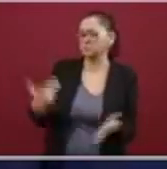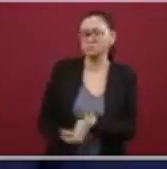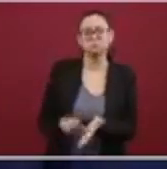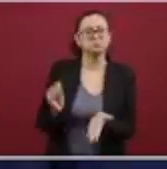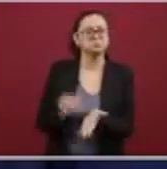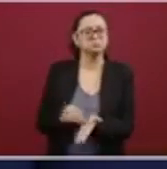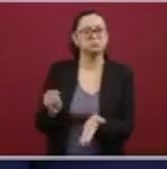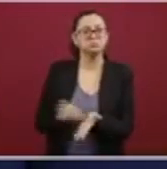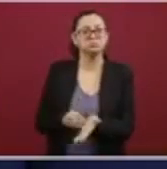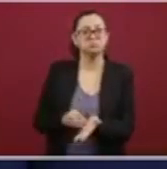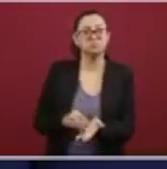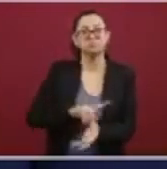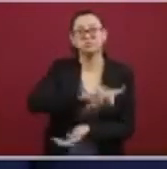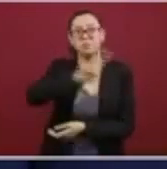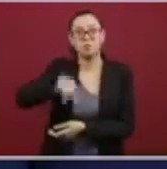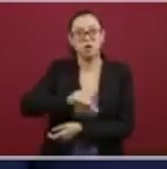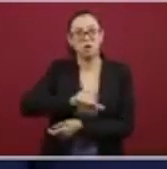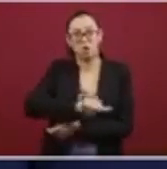Luego nos copiaron.